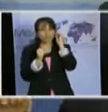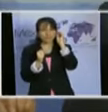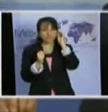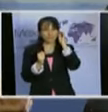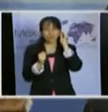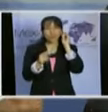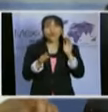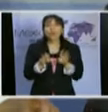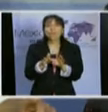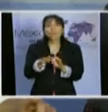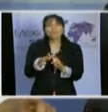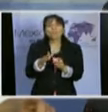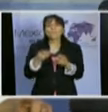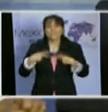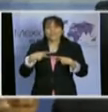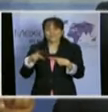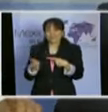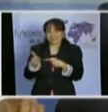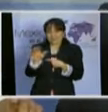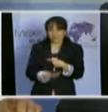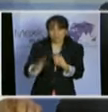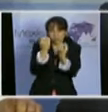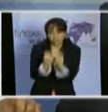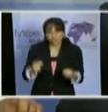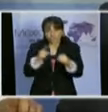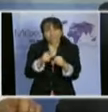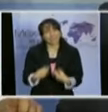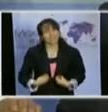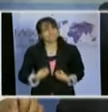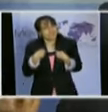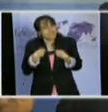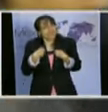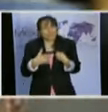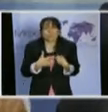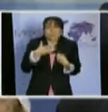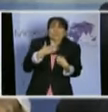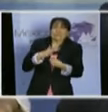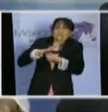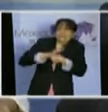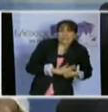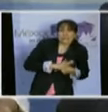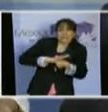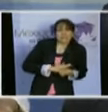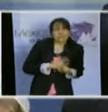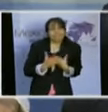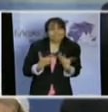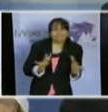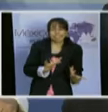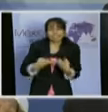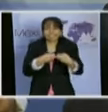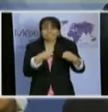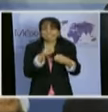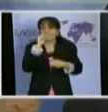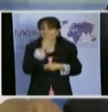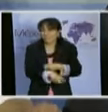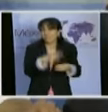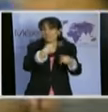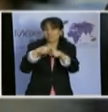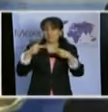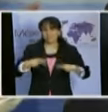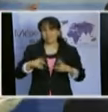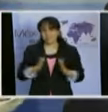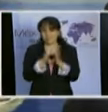sofocamiento que vive en la sociedad civil y la libertad de prensa en varios países de la región. En el